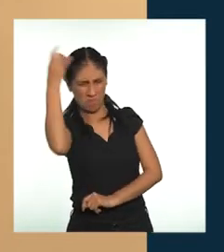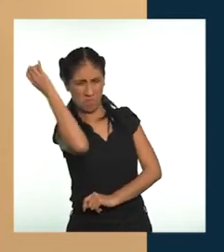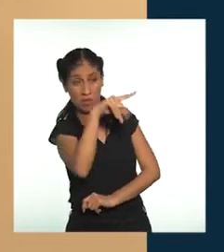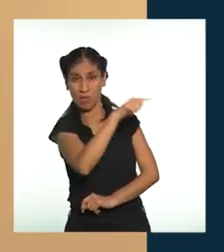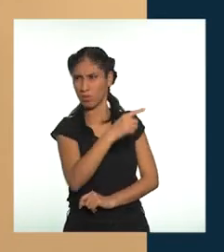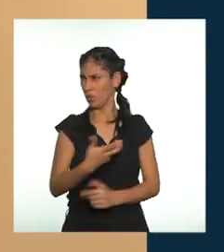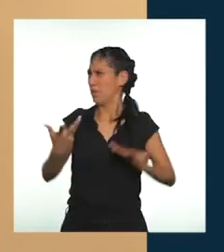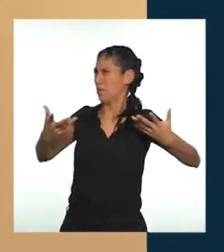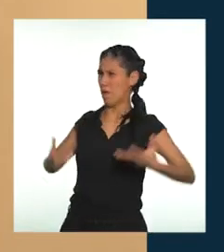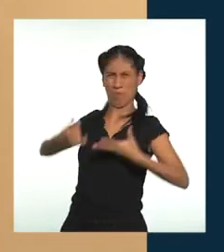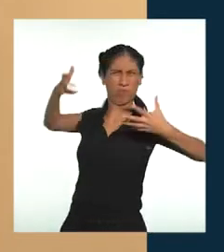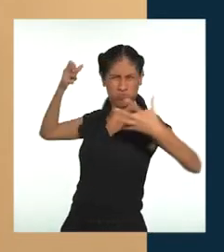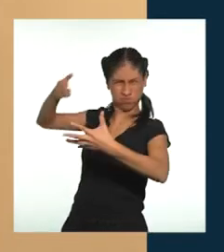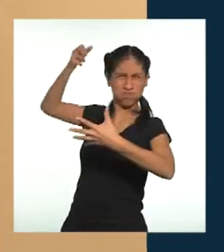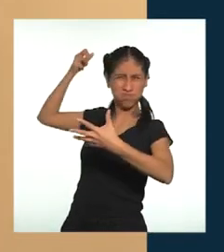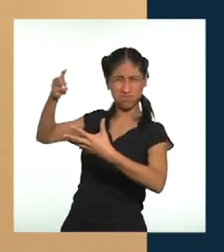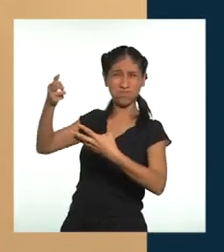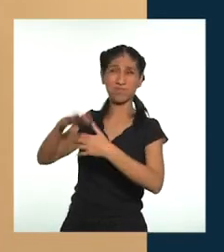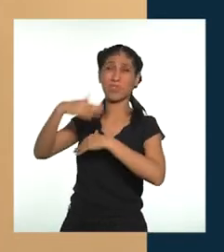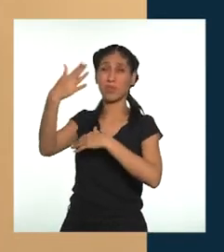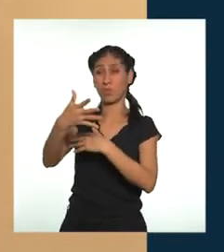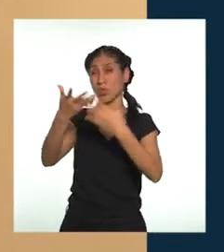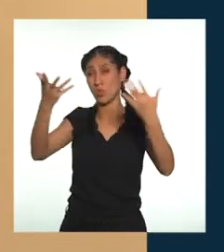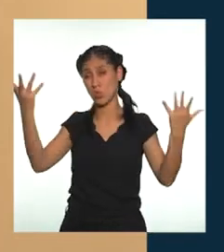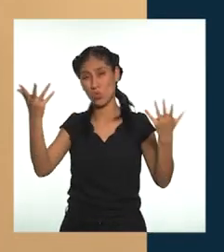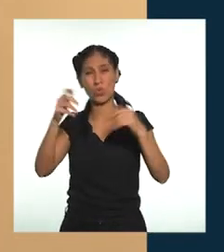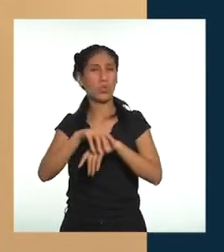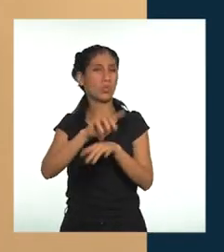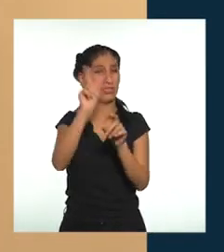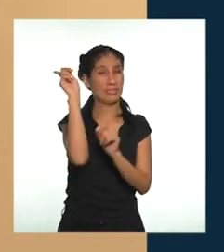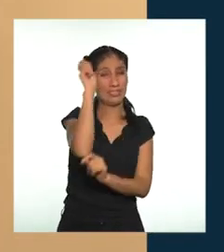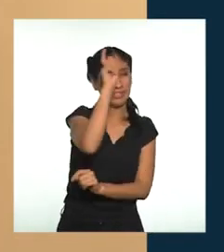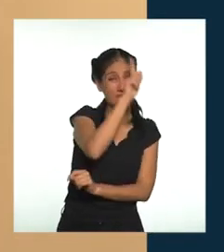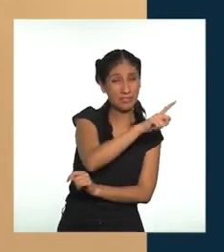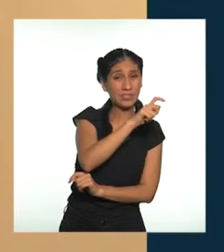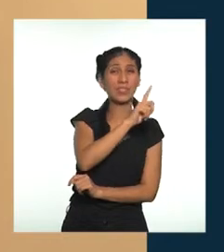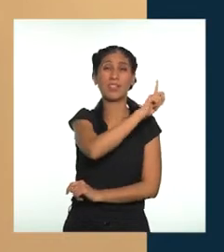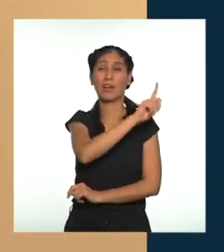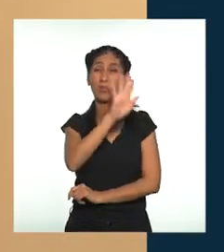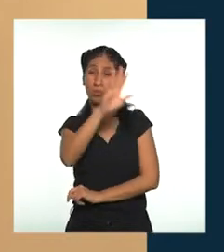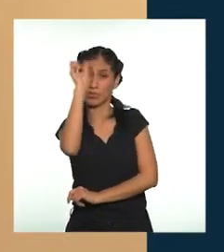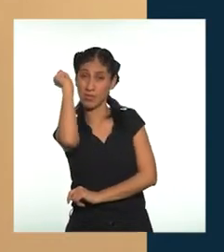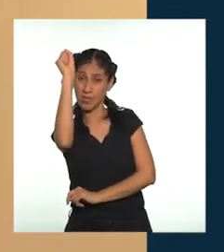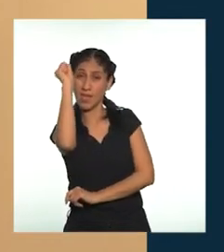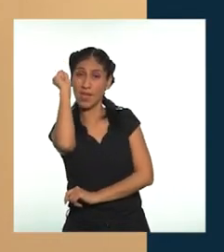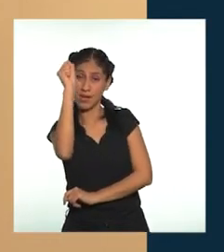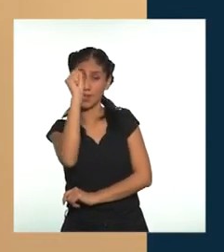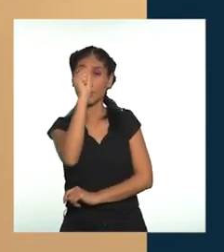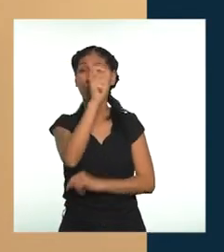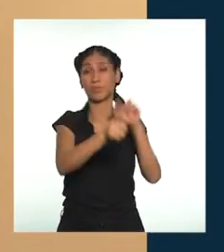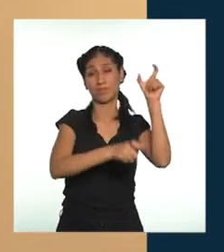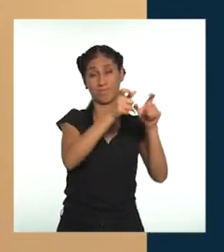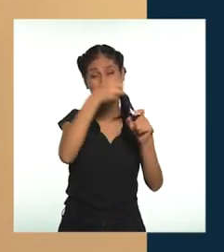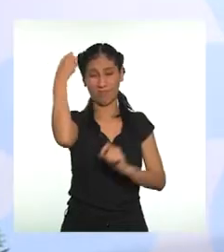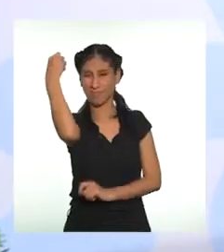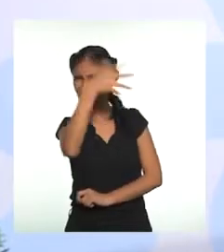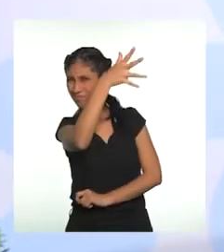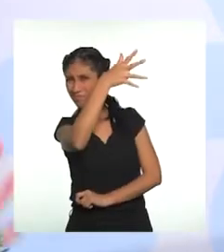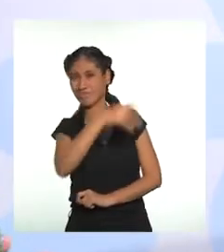y fortalece las brechas que impide el ejercicio de los derechos fundamentales de las